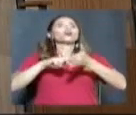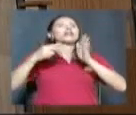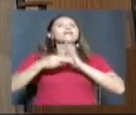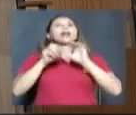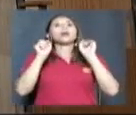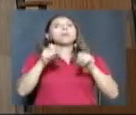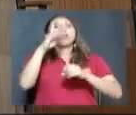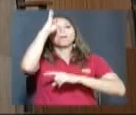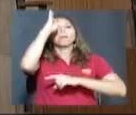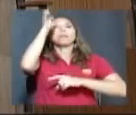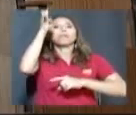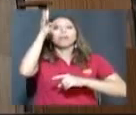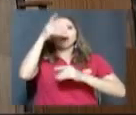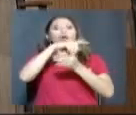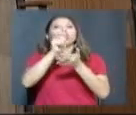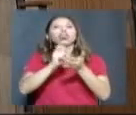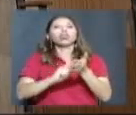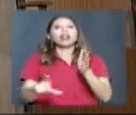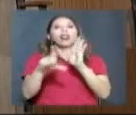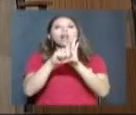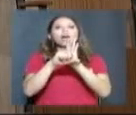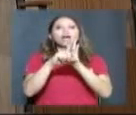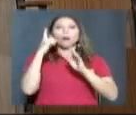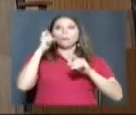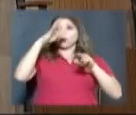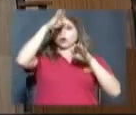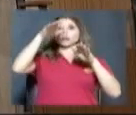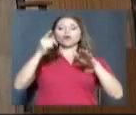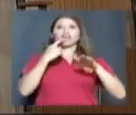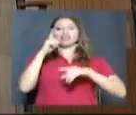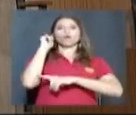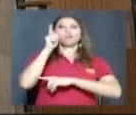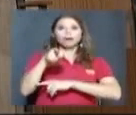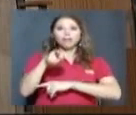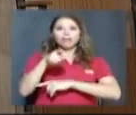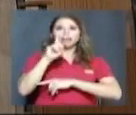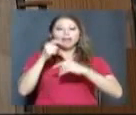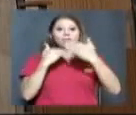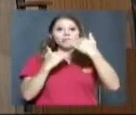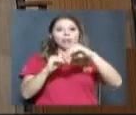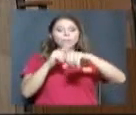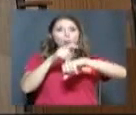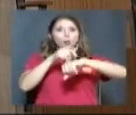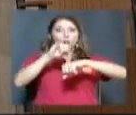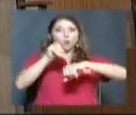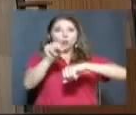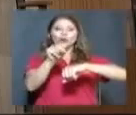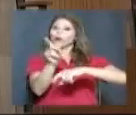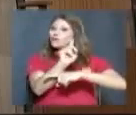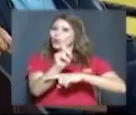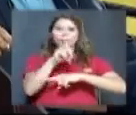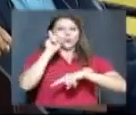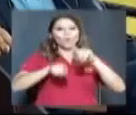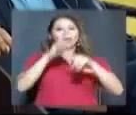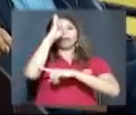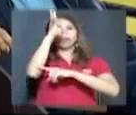ley a como sea, porque la Contraloría dijo que hay que presentarlo hasta junio. No, hay que discutir bien el tema para que pueda